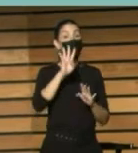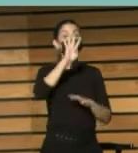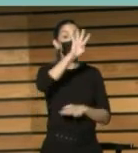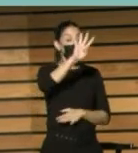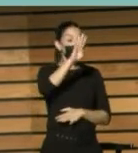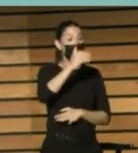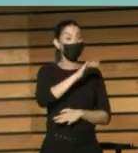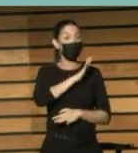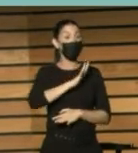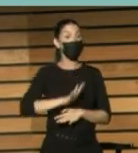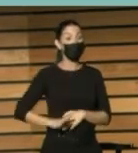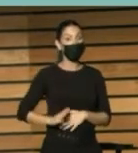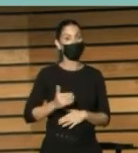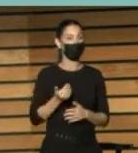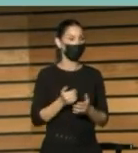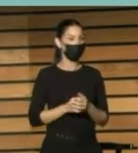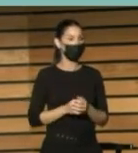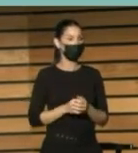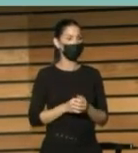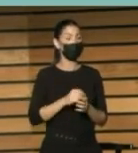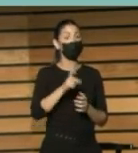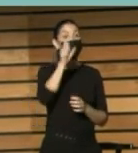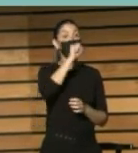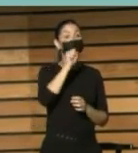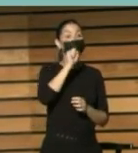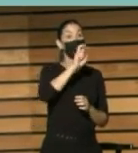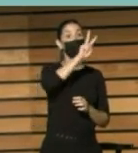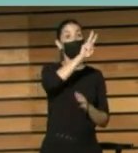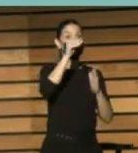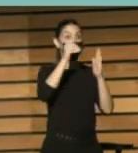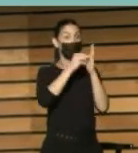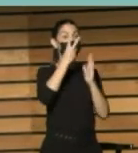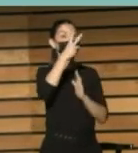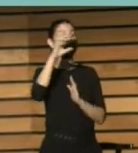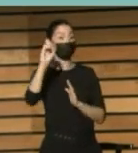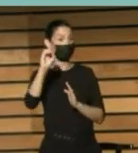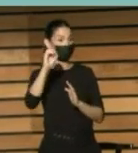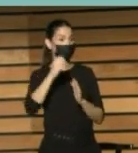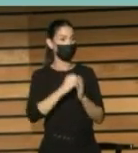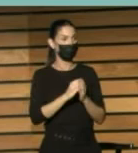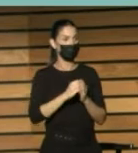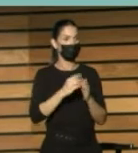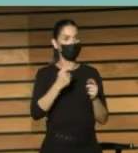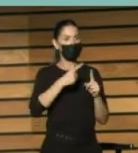préstamos en el año 2020, con un incremento respecto del año anterior del